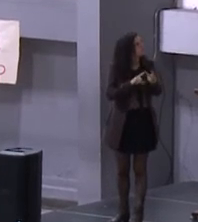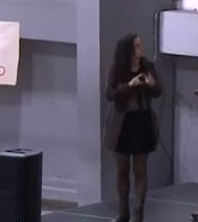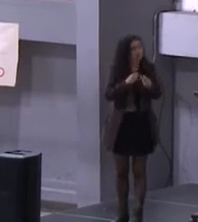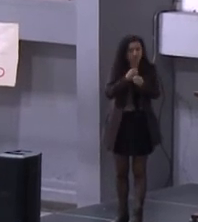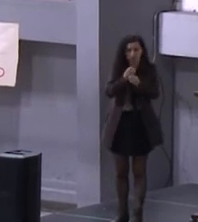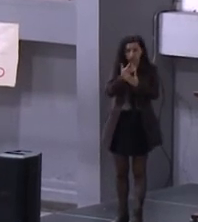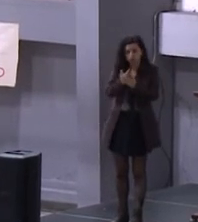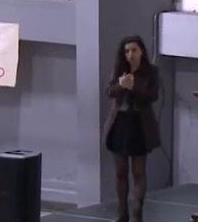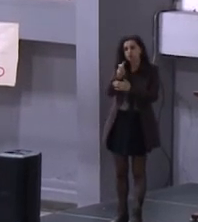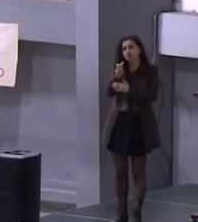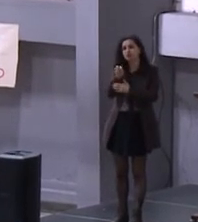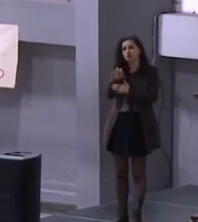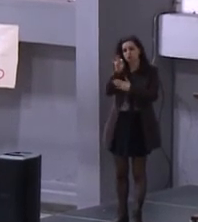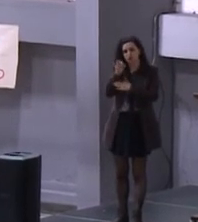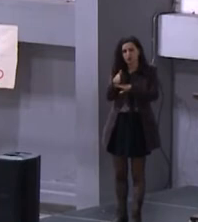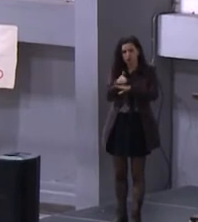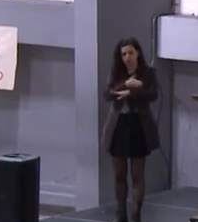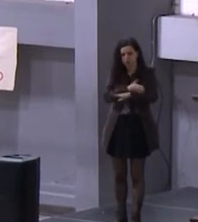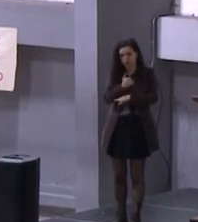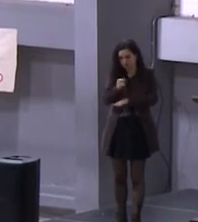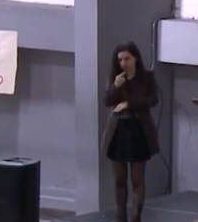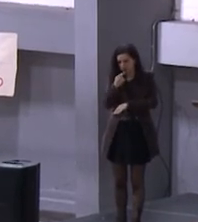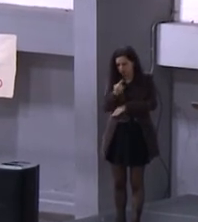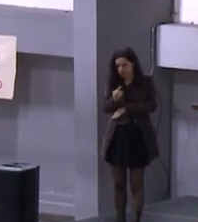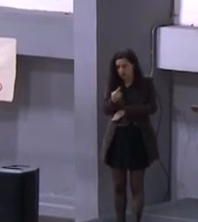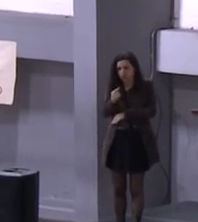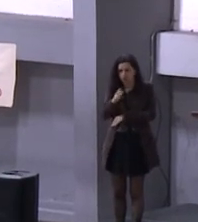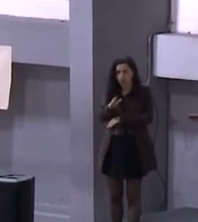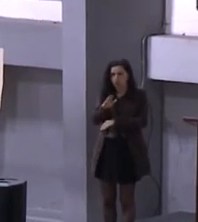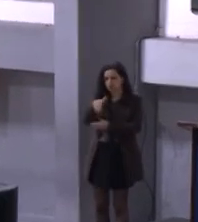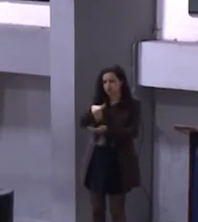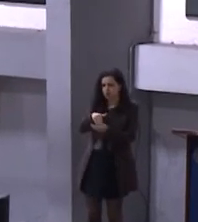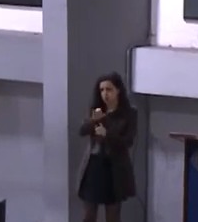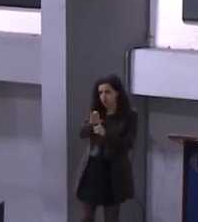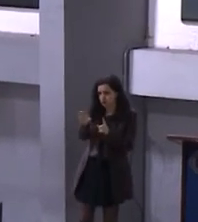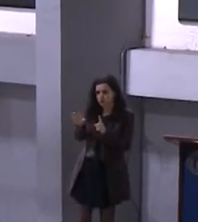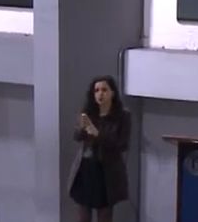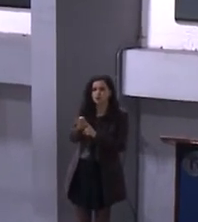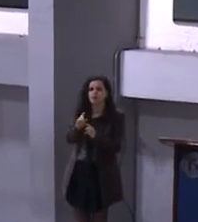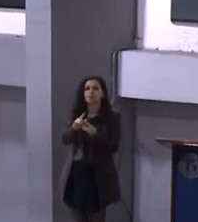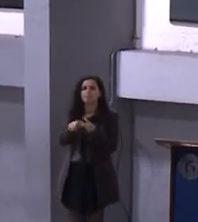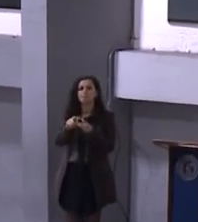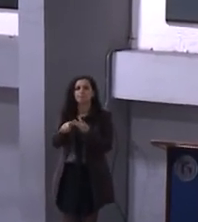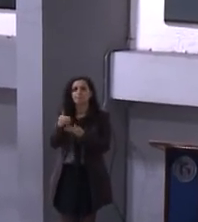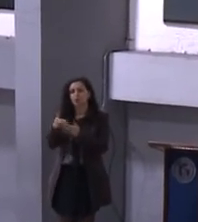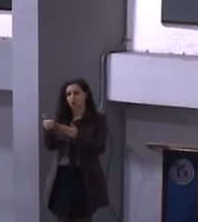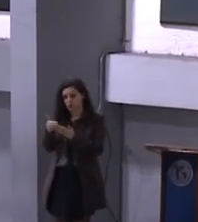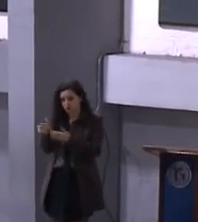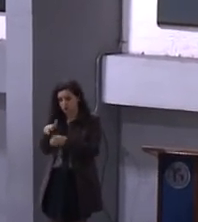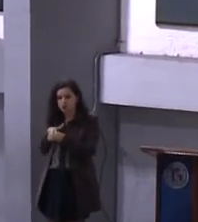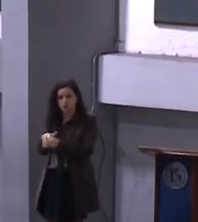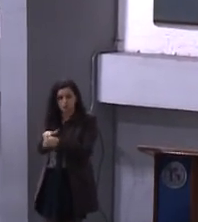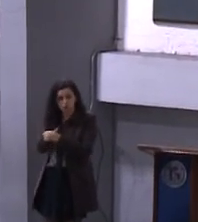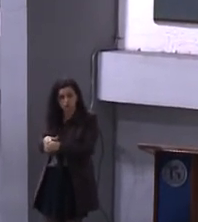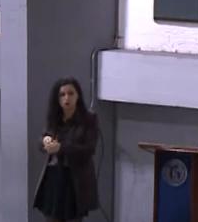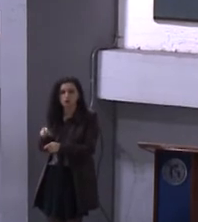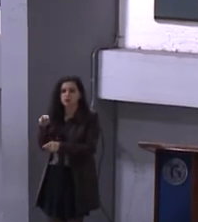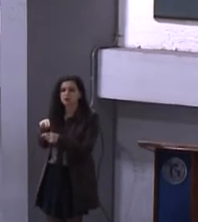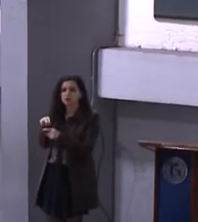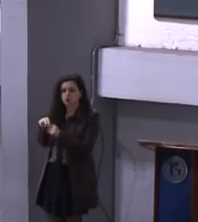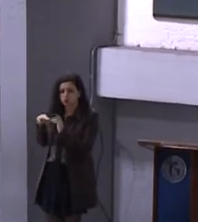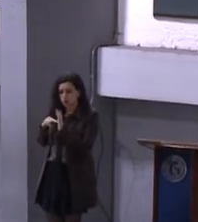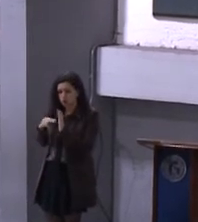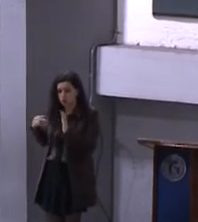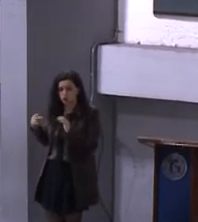Infraestructura, el 7%, como ya les comentaba, el caso del Centro Cultural, la compra del bus, los recursos tecnológicos, que es un